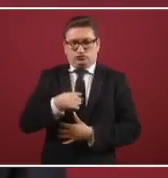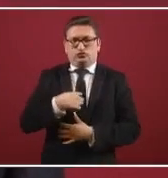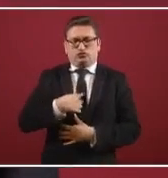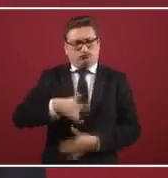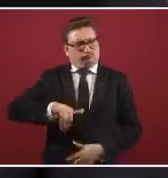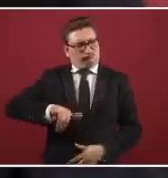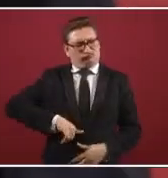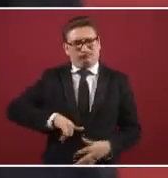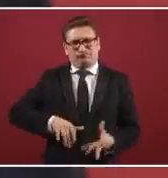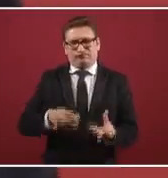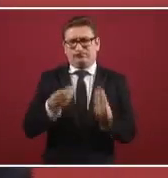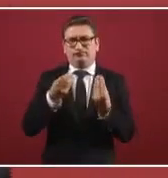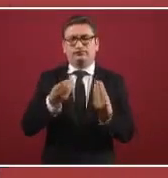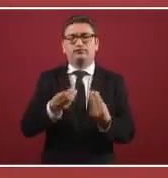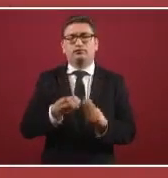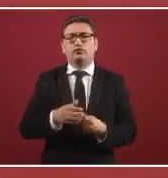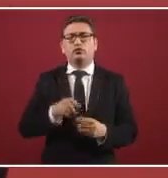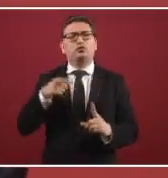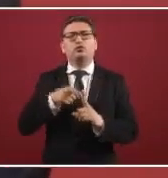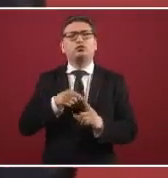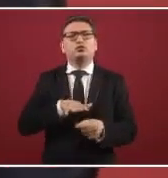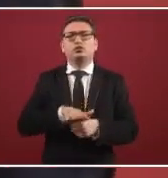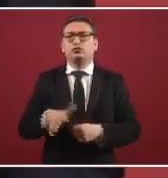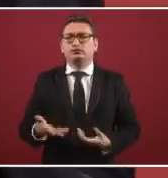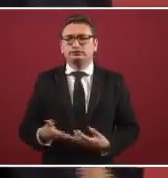interés en